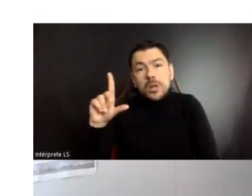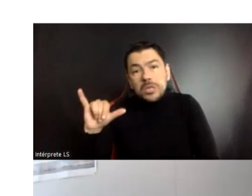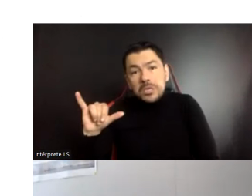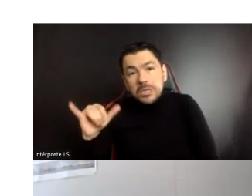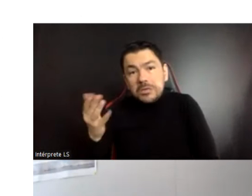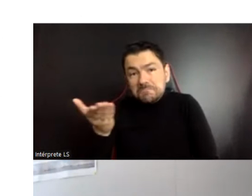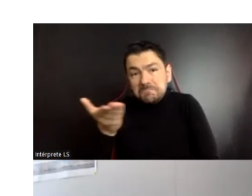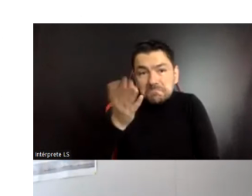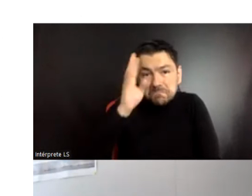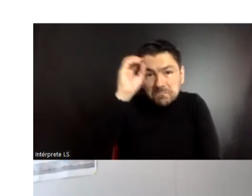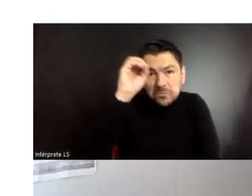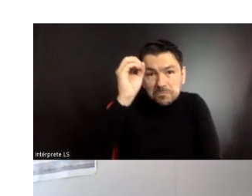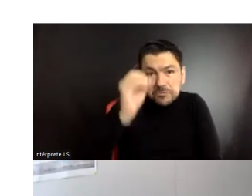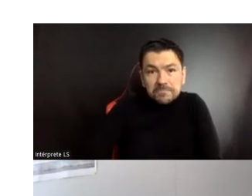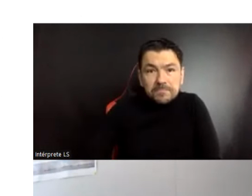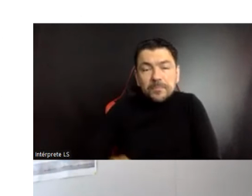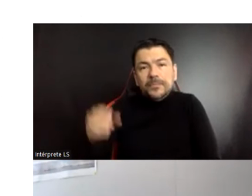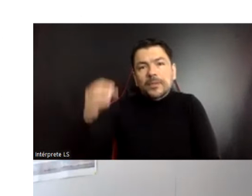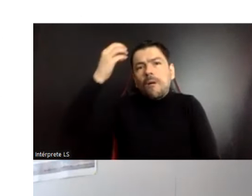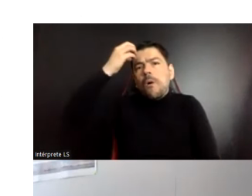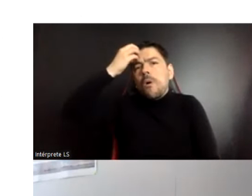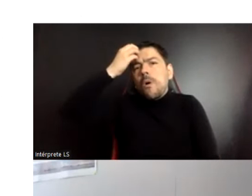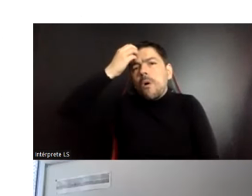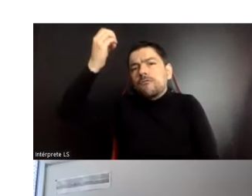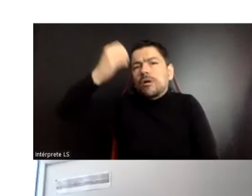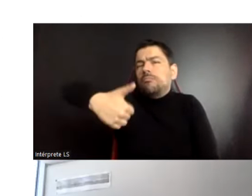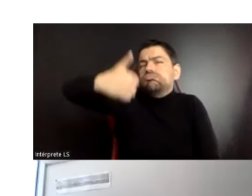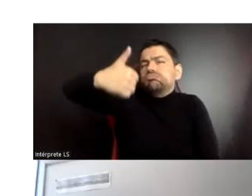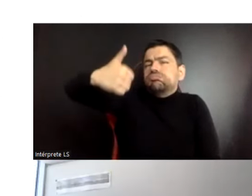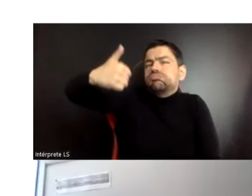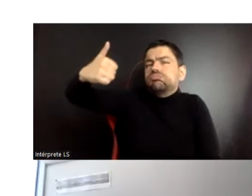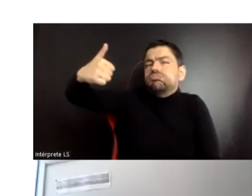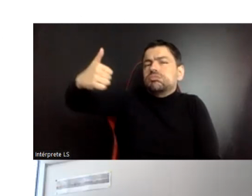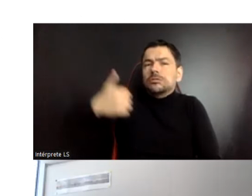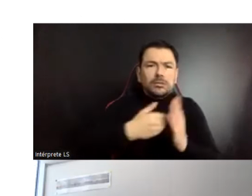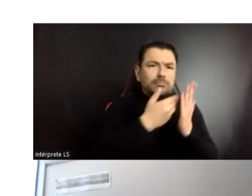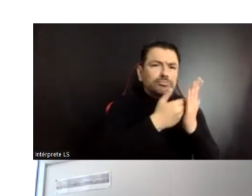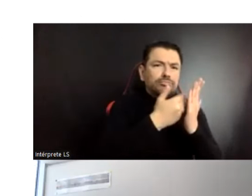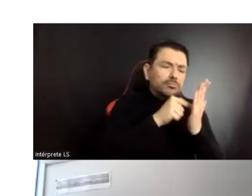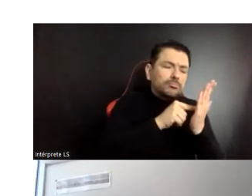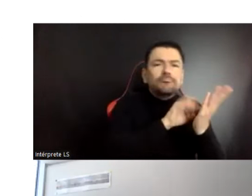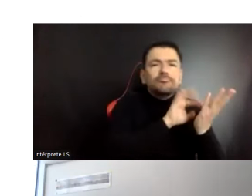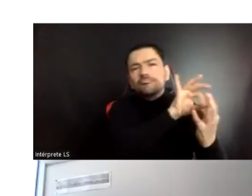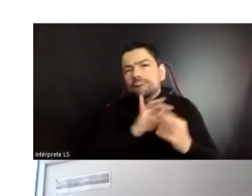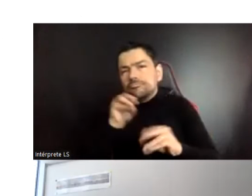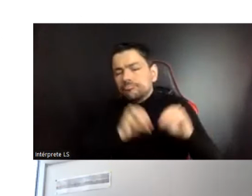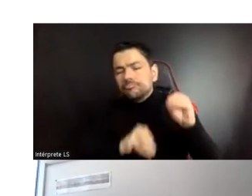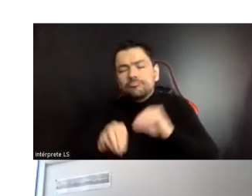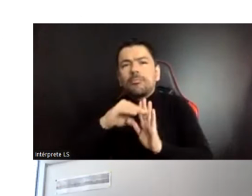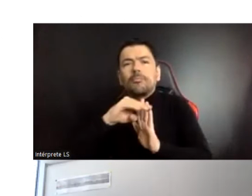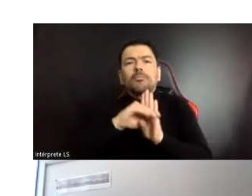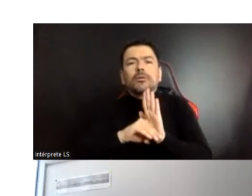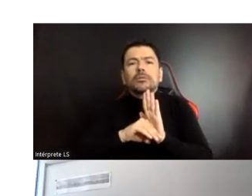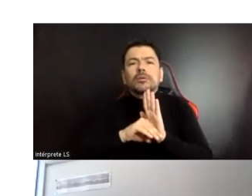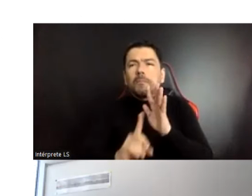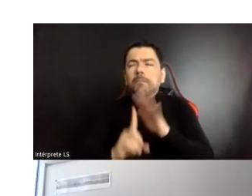formar políticas o crear políticas basadas en evidencia para dar respuesta a esta necesidad de respuesta a emergencias? Muchas